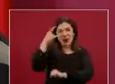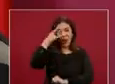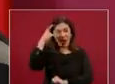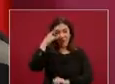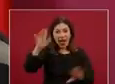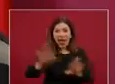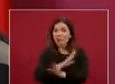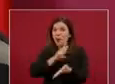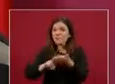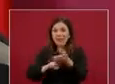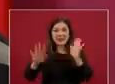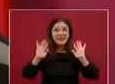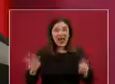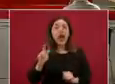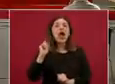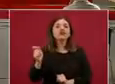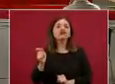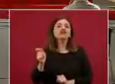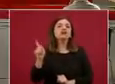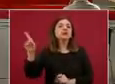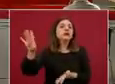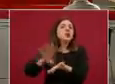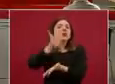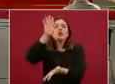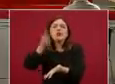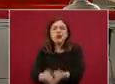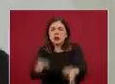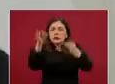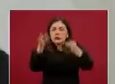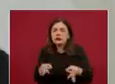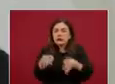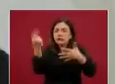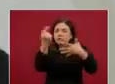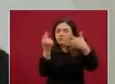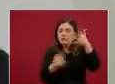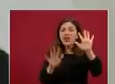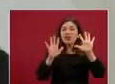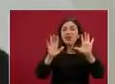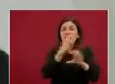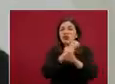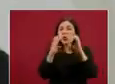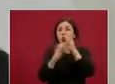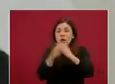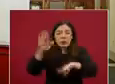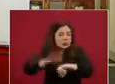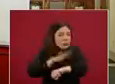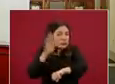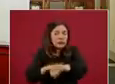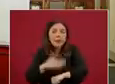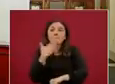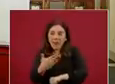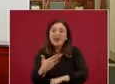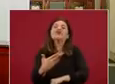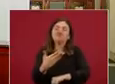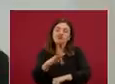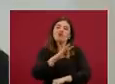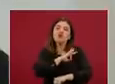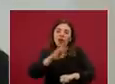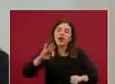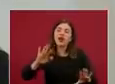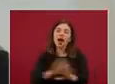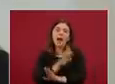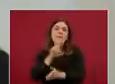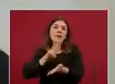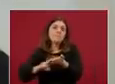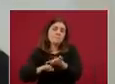verde, tiene que haber cumplido fehacientemente con prácticamente los 10 criterios para poder haber alcanzado ese nivel. Entonces es